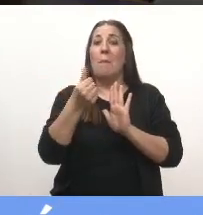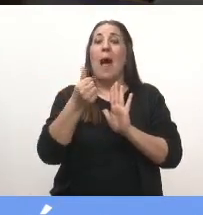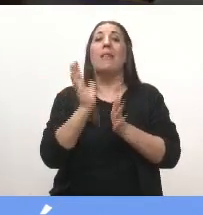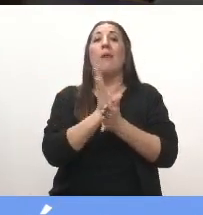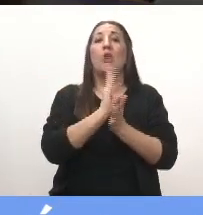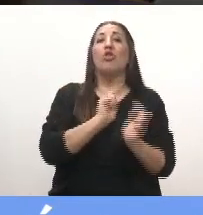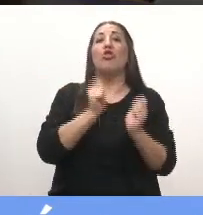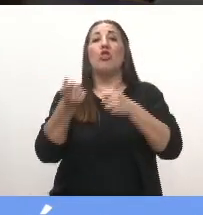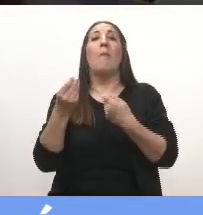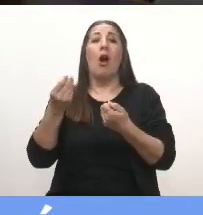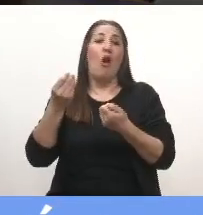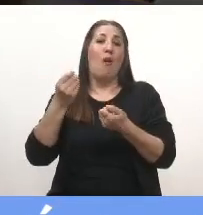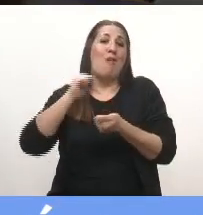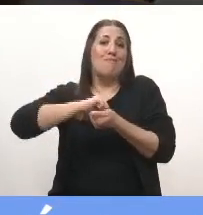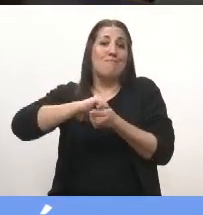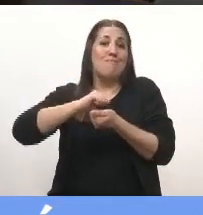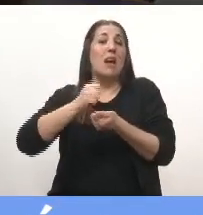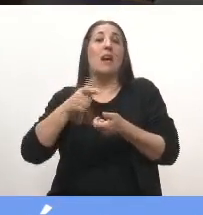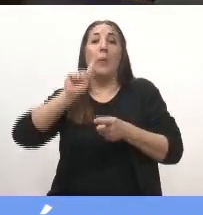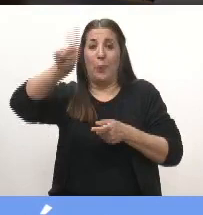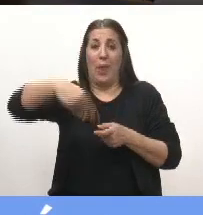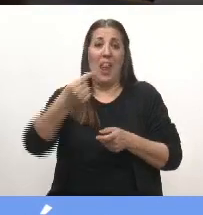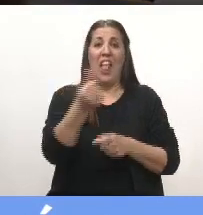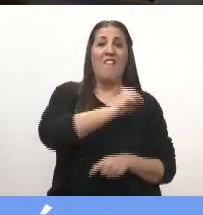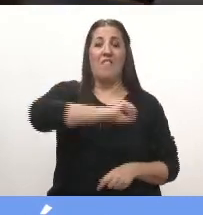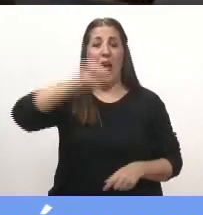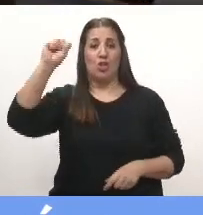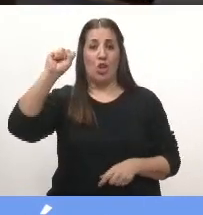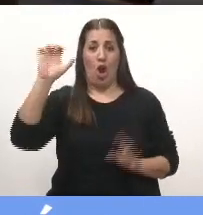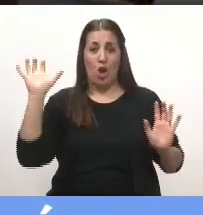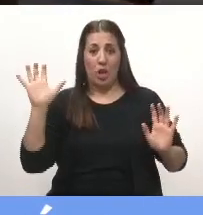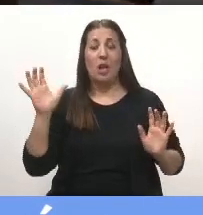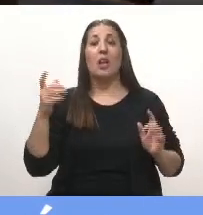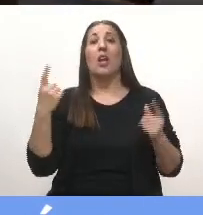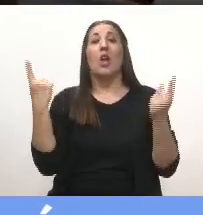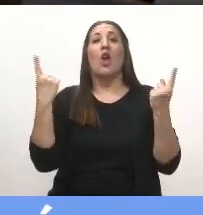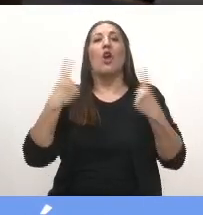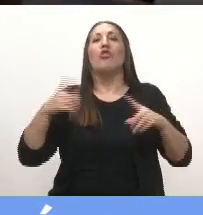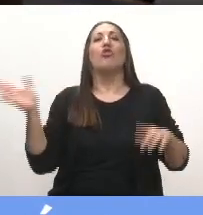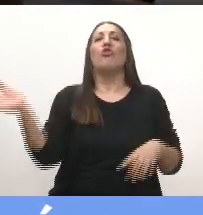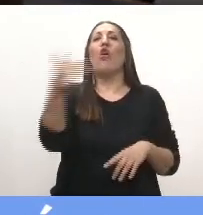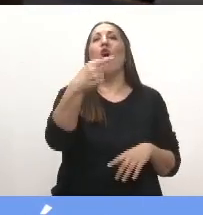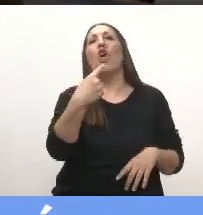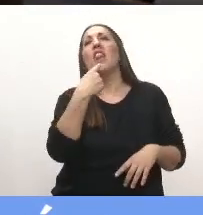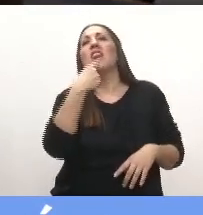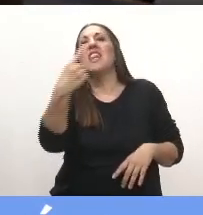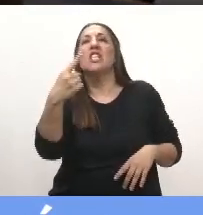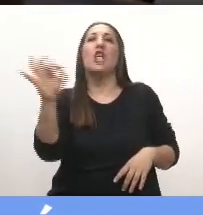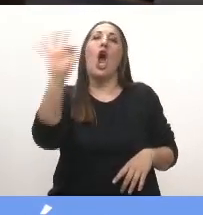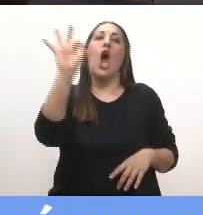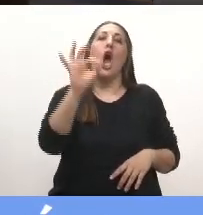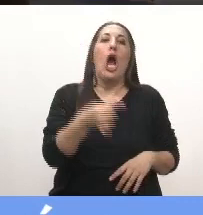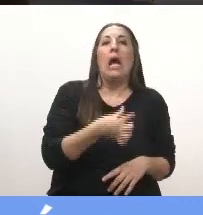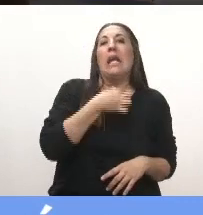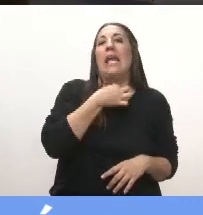emisión que como todos sabemos terminan inflación Así que a todos aquellos que dicen o pretenden hacerse los